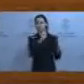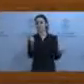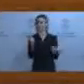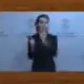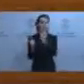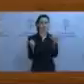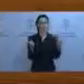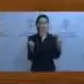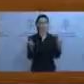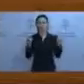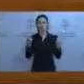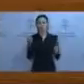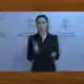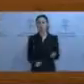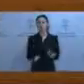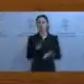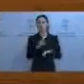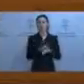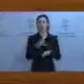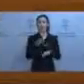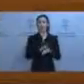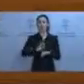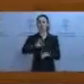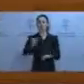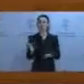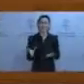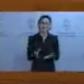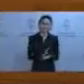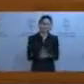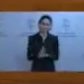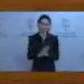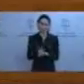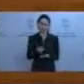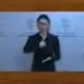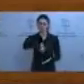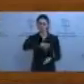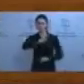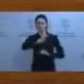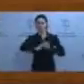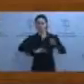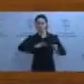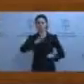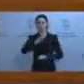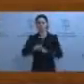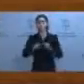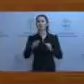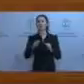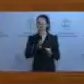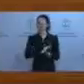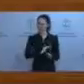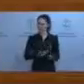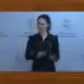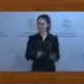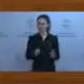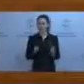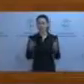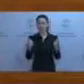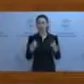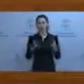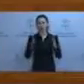todos los profesionales, médicos y no médicos, sanitarios que hemos consultado, y han sido muchos, mostraron su